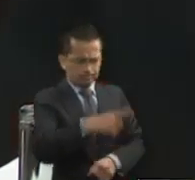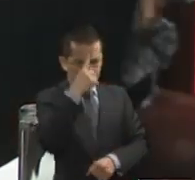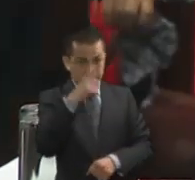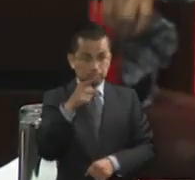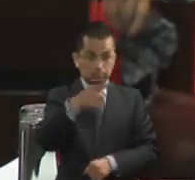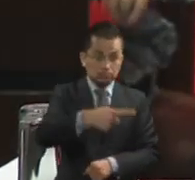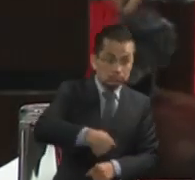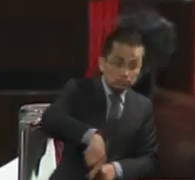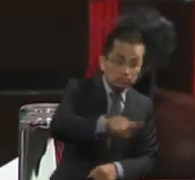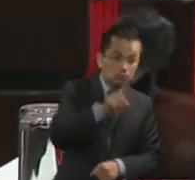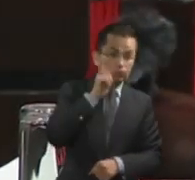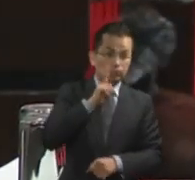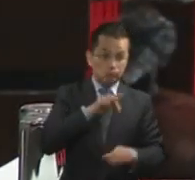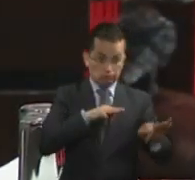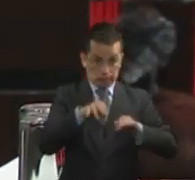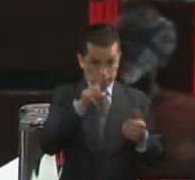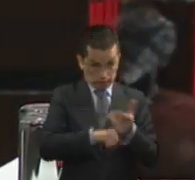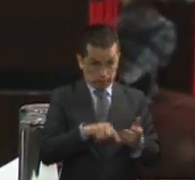de nuestra Cámara